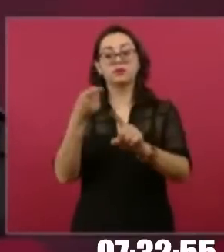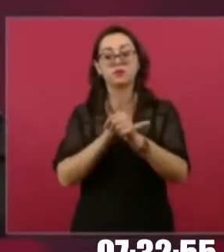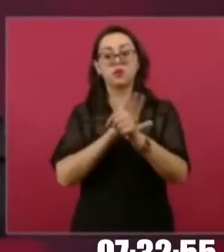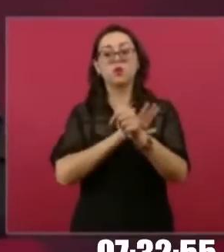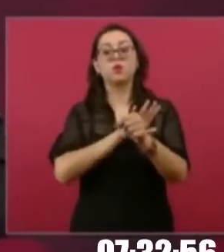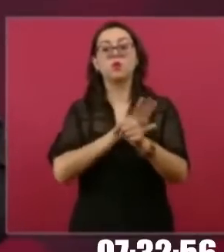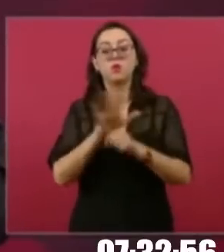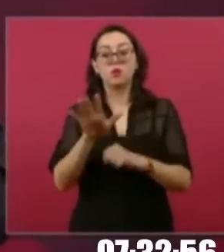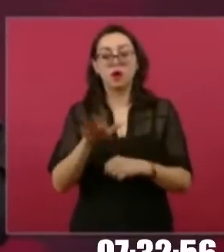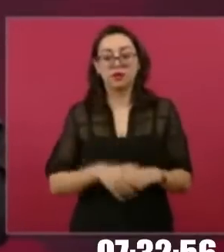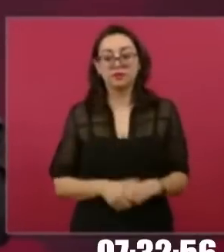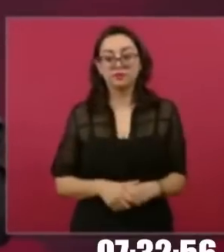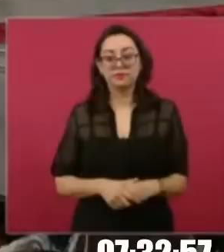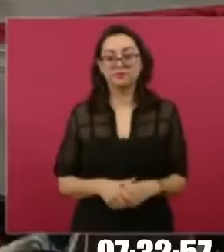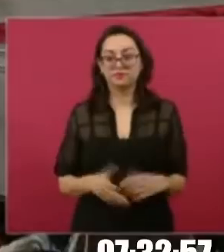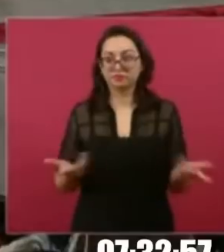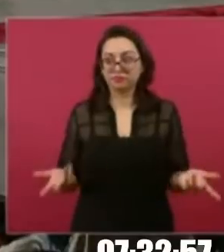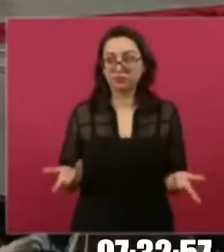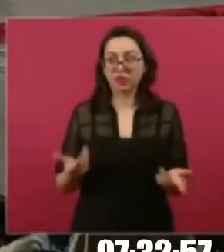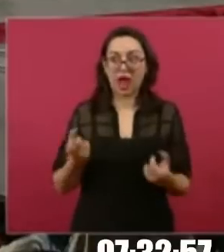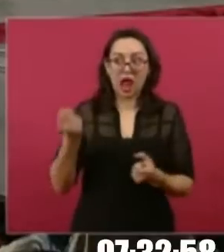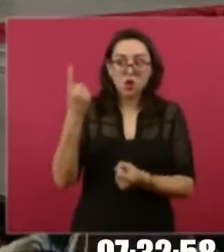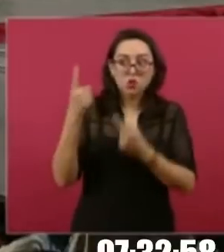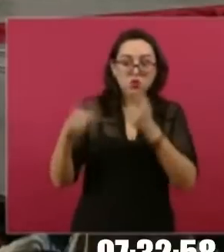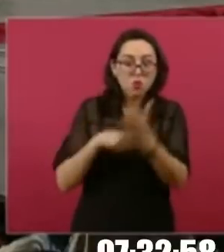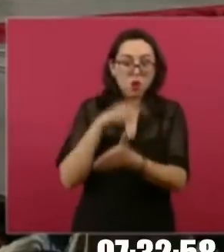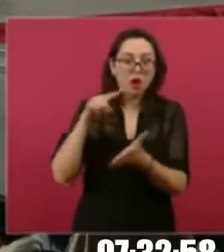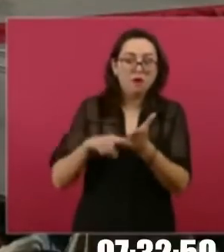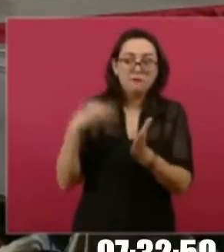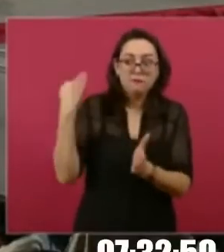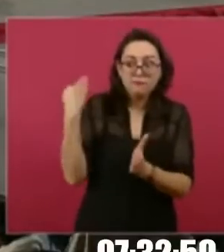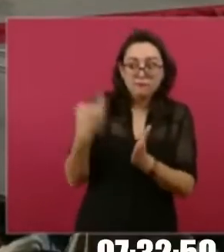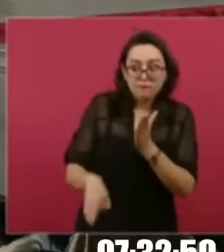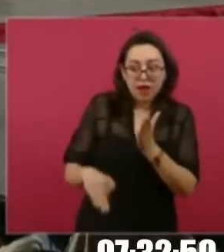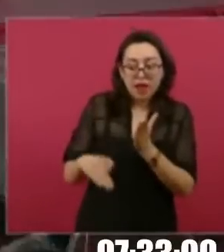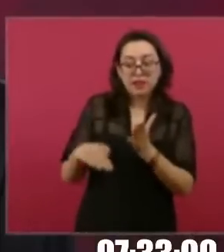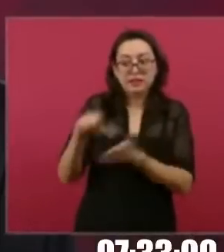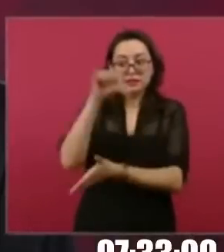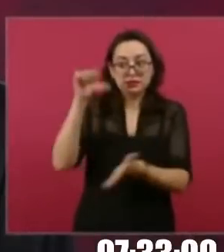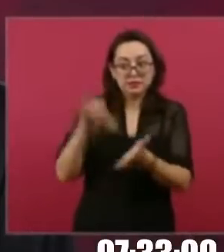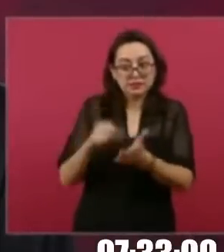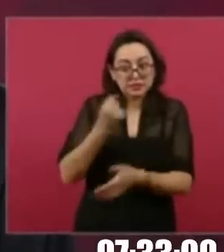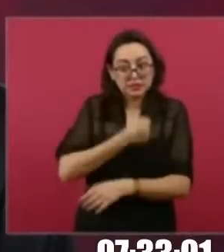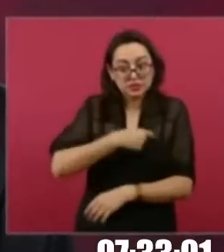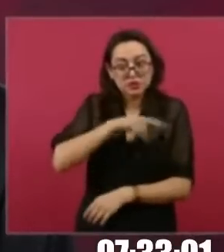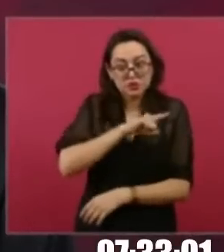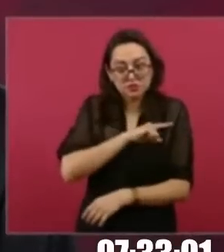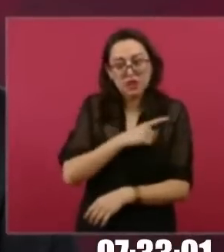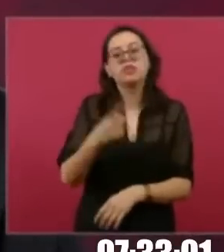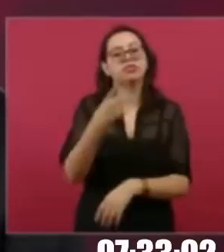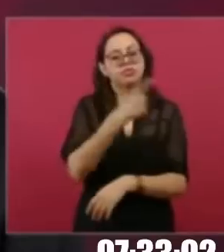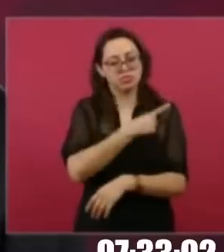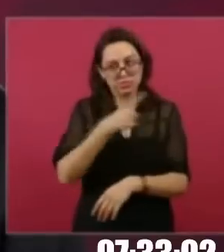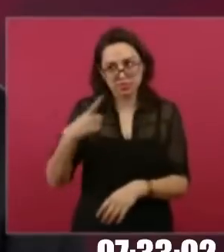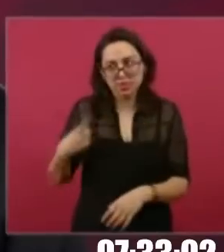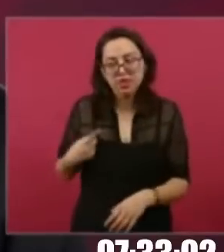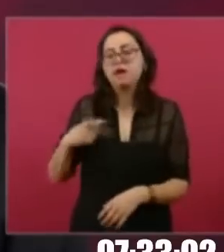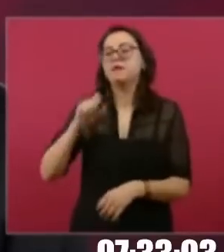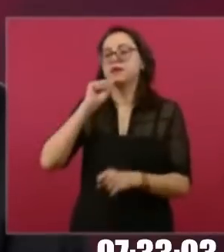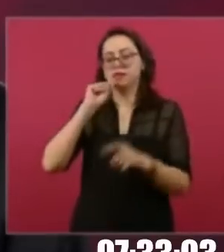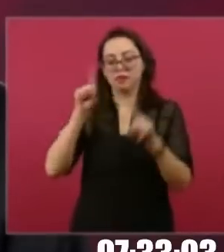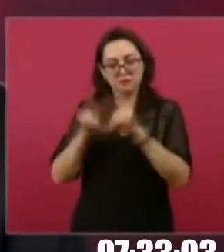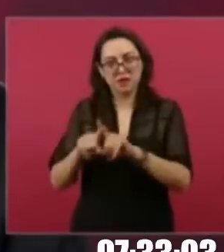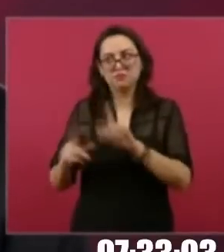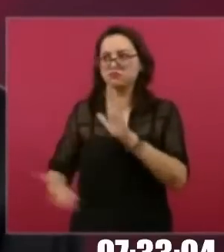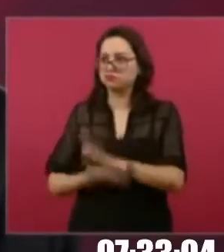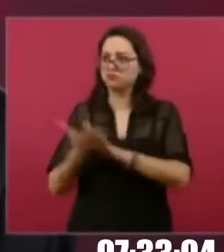a los que no tienen unidades ahí Esto hace verdaderamente una oferta de carácter universal Y